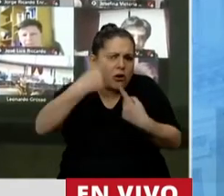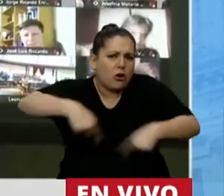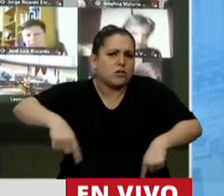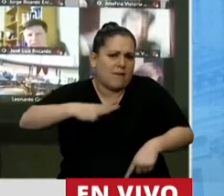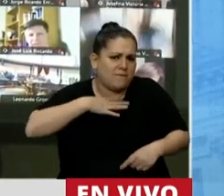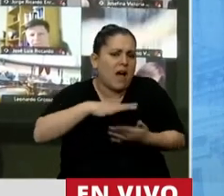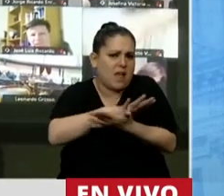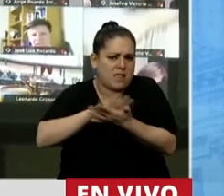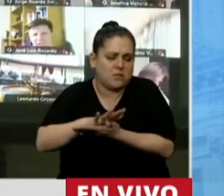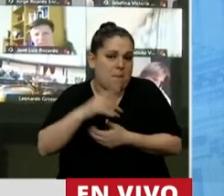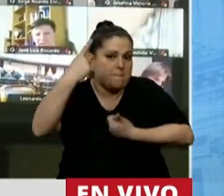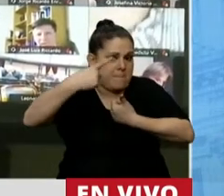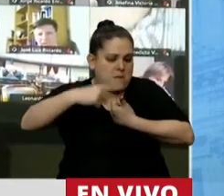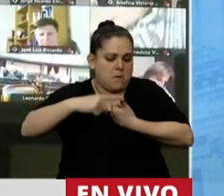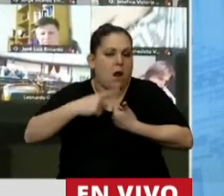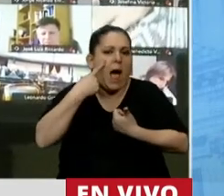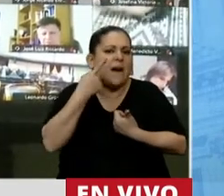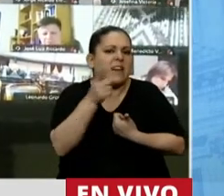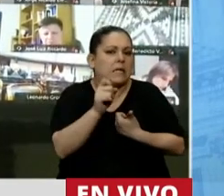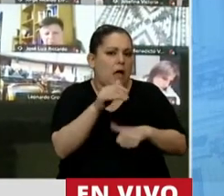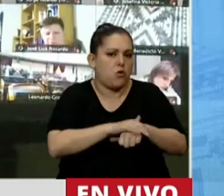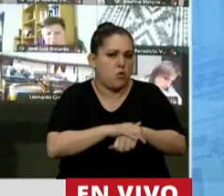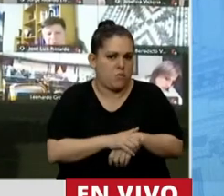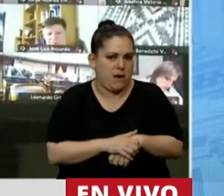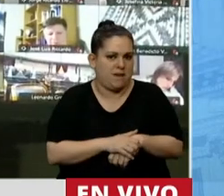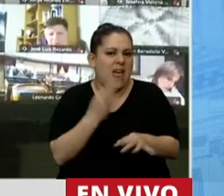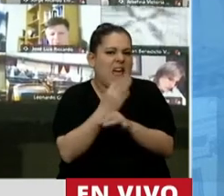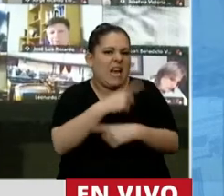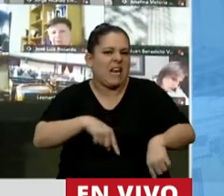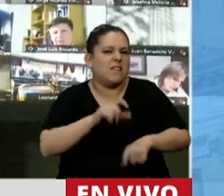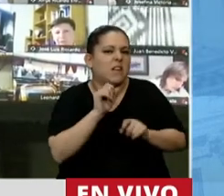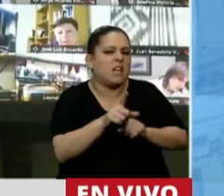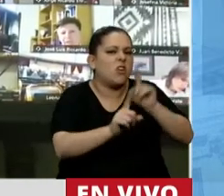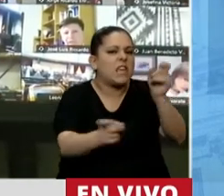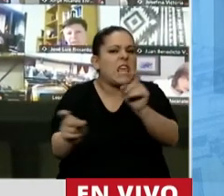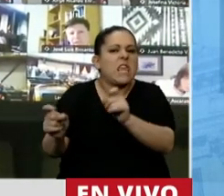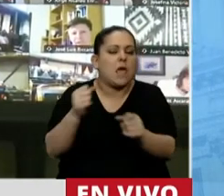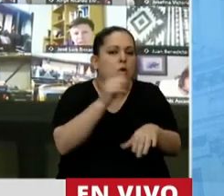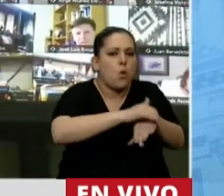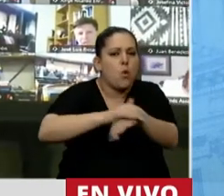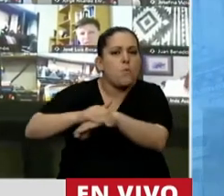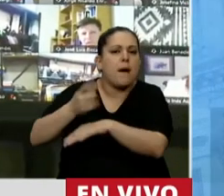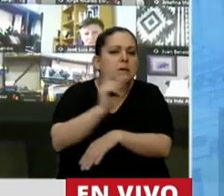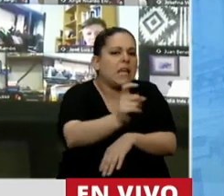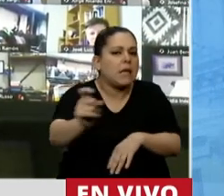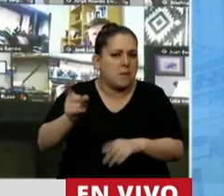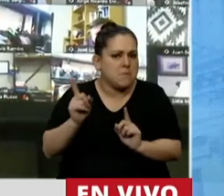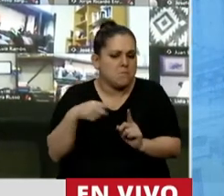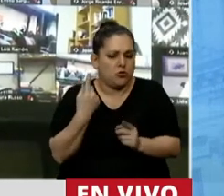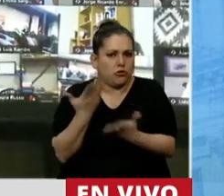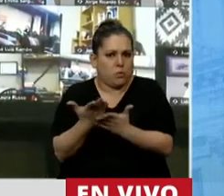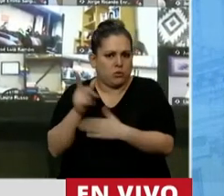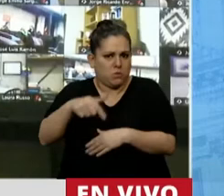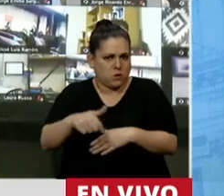primera, buscar a los culpables, crear una categoría de delitos ambientales como se propuso en el Senado, como hemos propuesto también